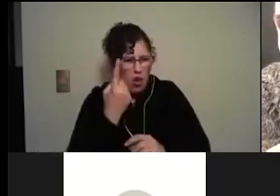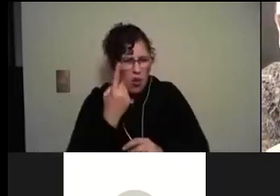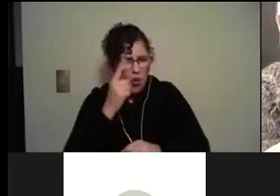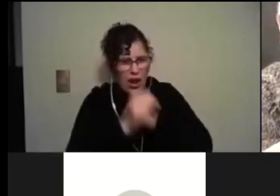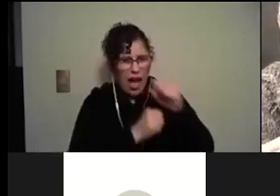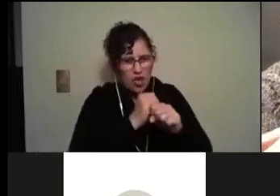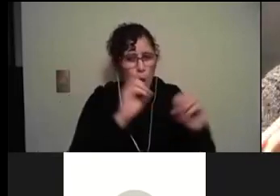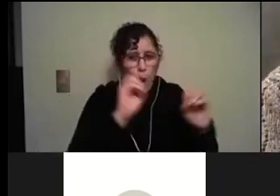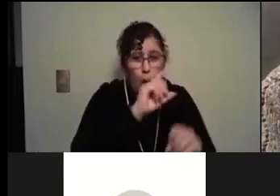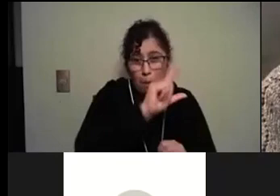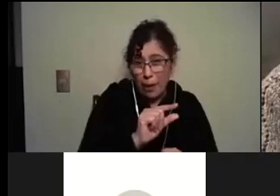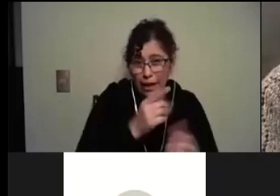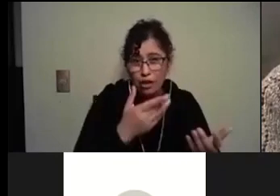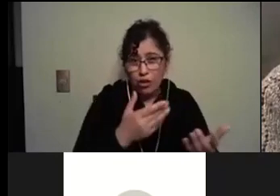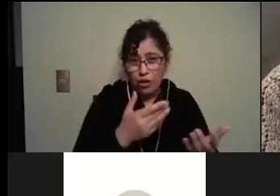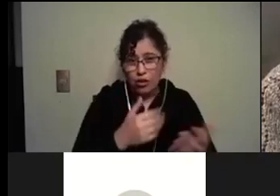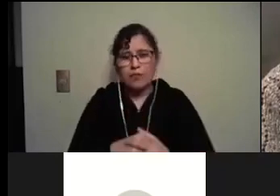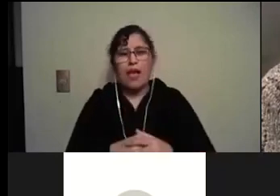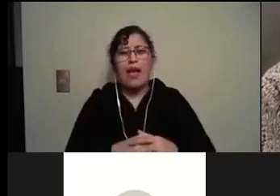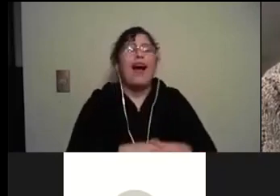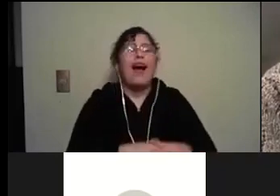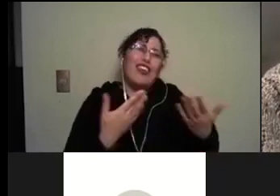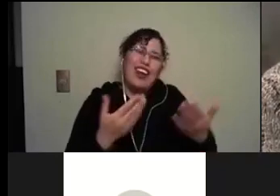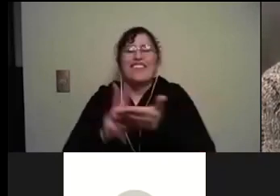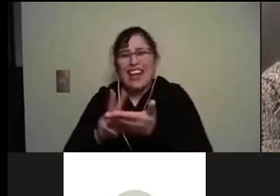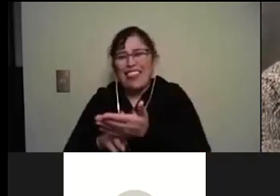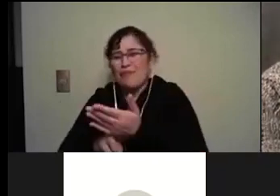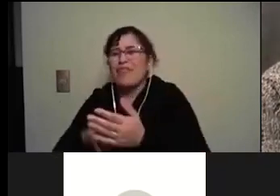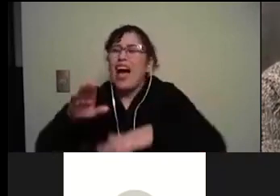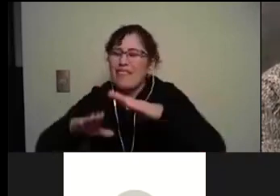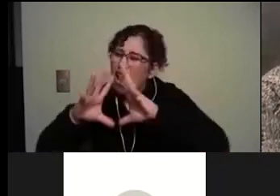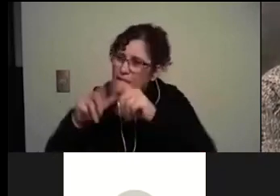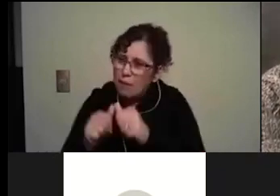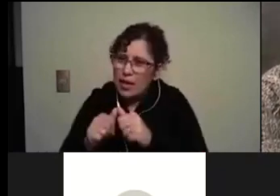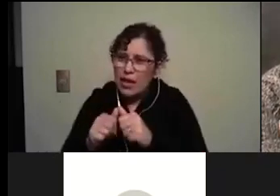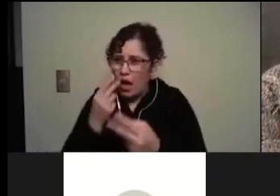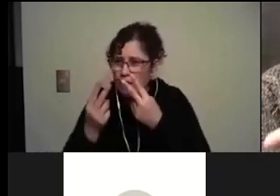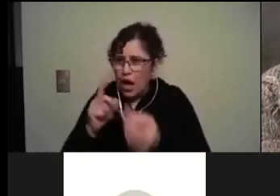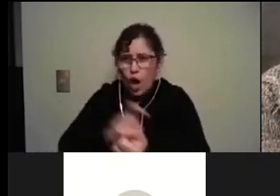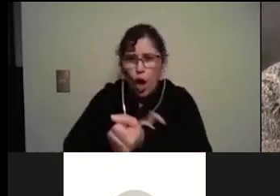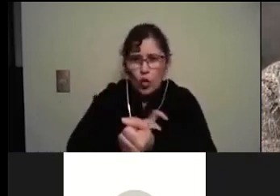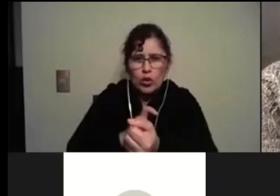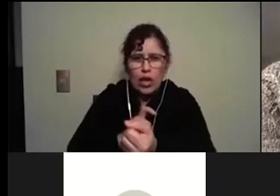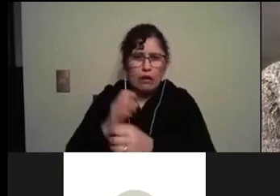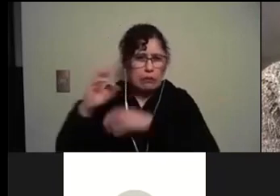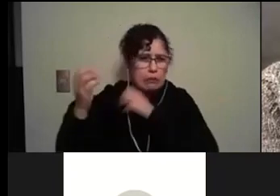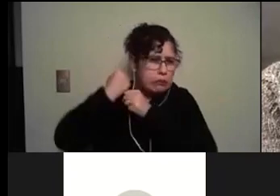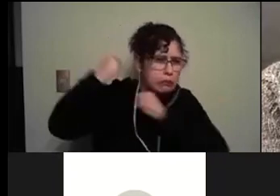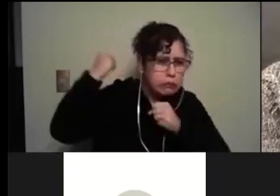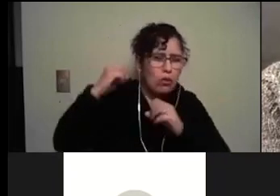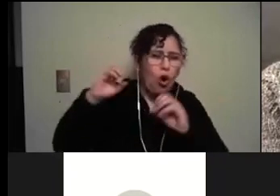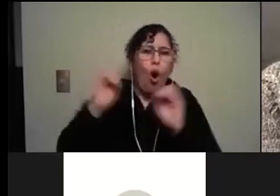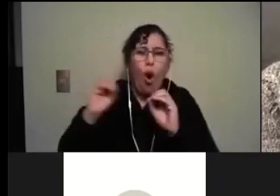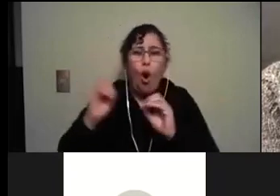tarde, ¿ya? Pesquisa cuando ya hay conducta agresivas, conducta suicida, pesquisa